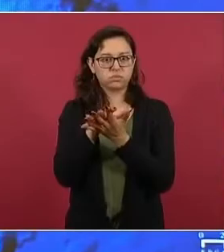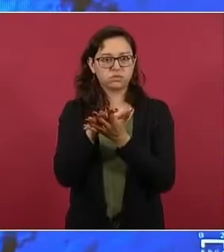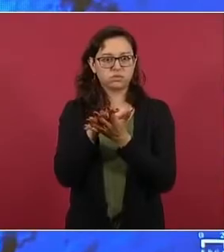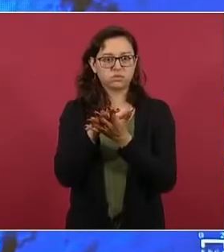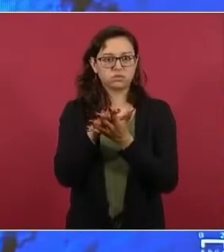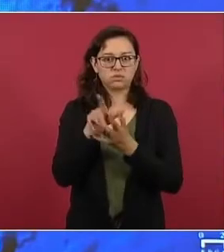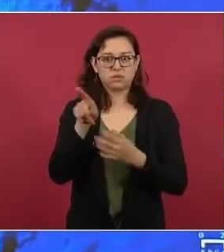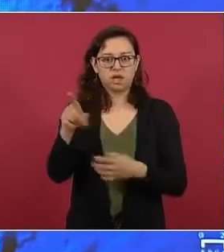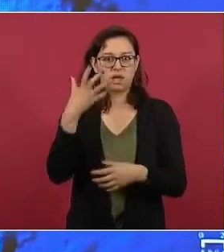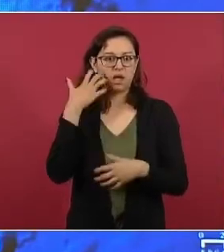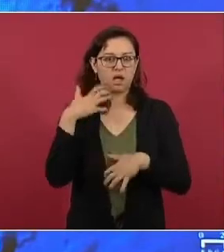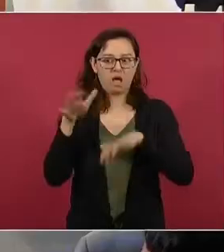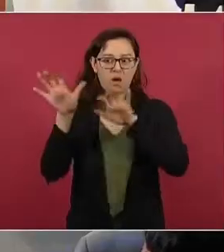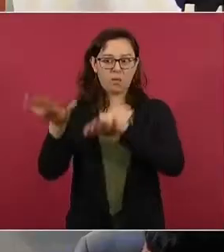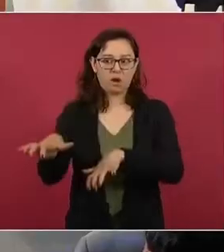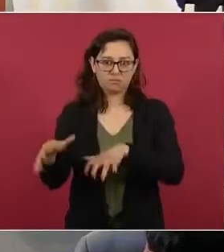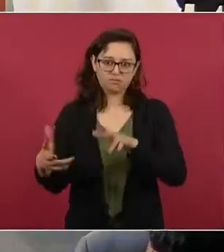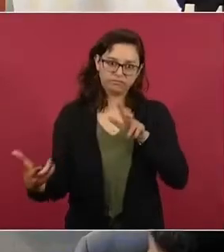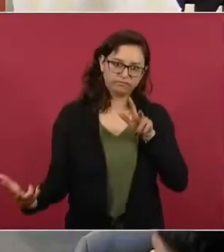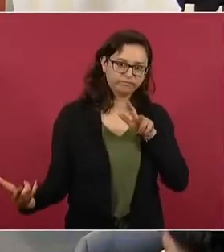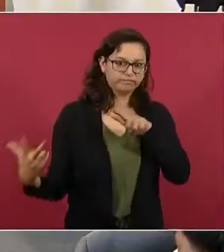caza al jaguar.